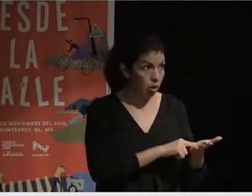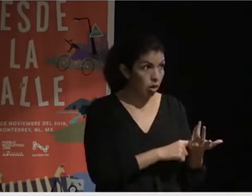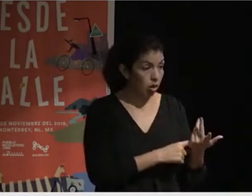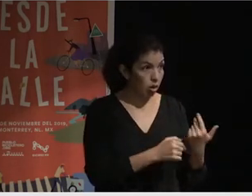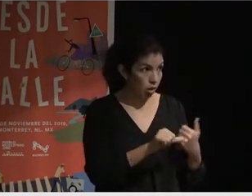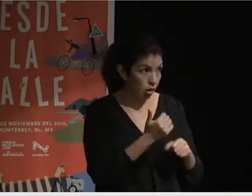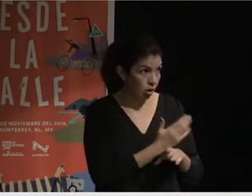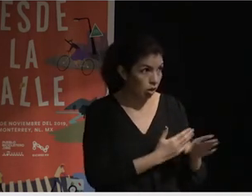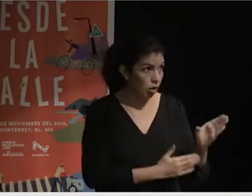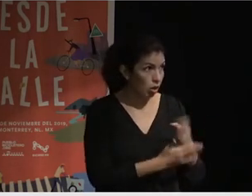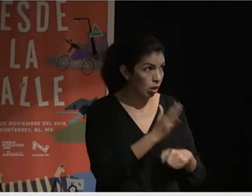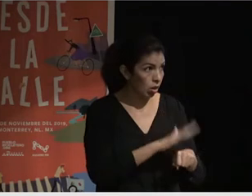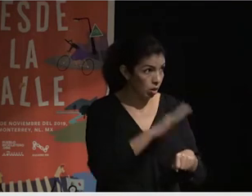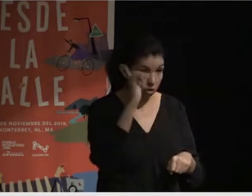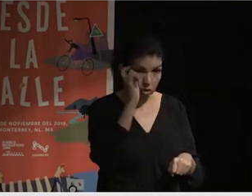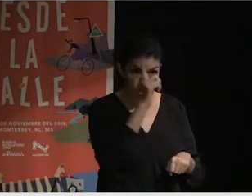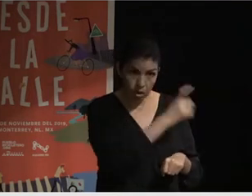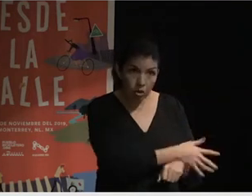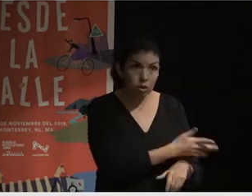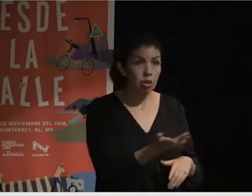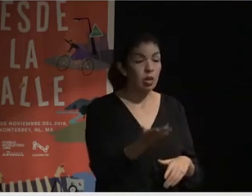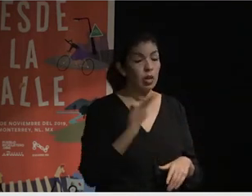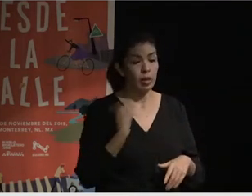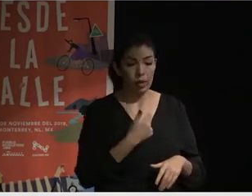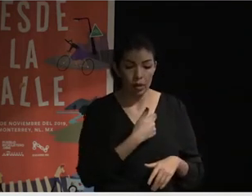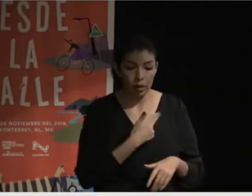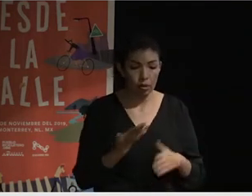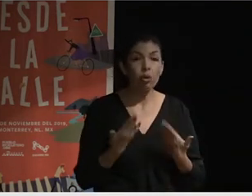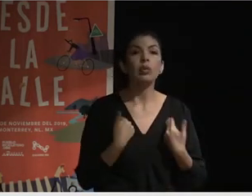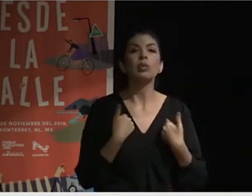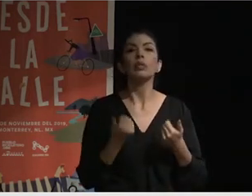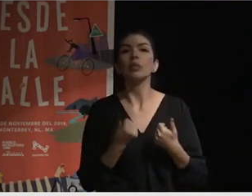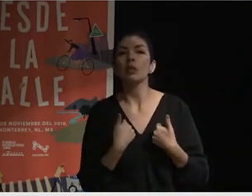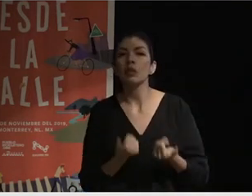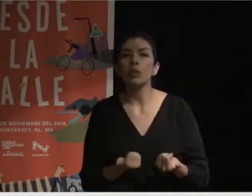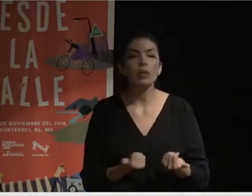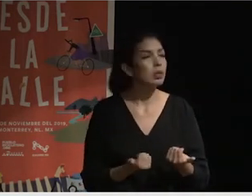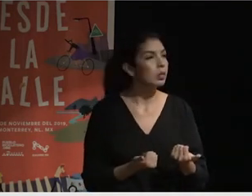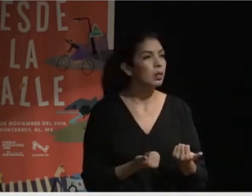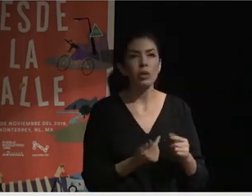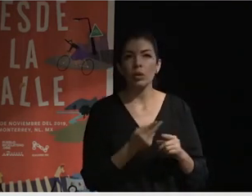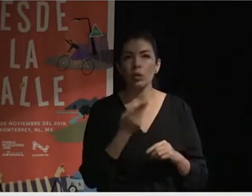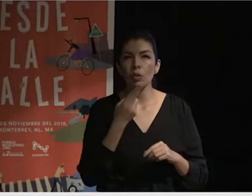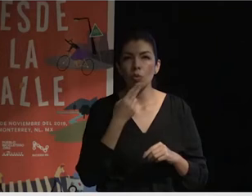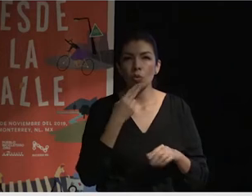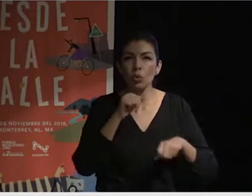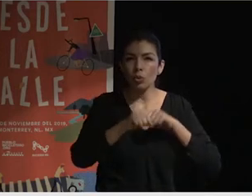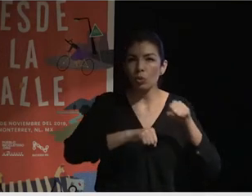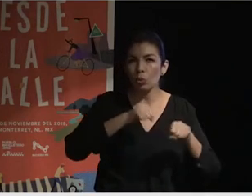O sea, entender también como usuarios a quién estamos contemplando como usuario, que sería